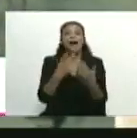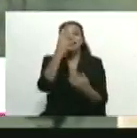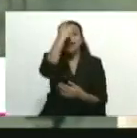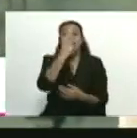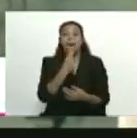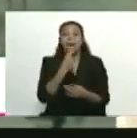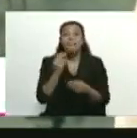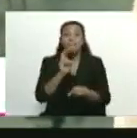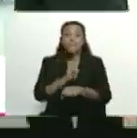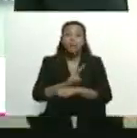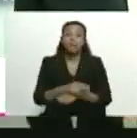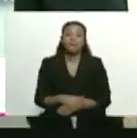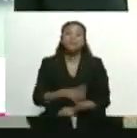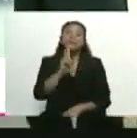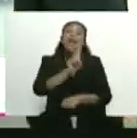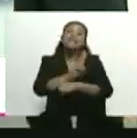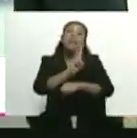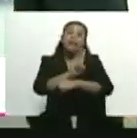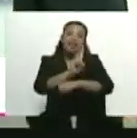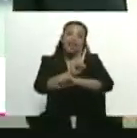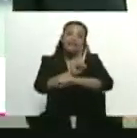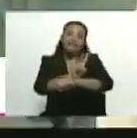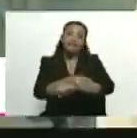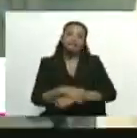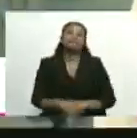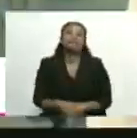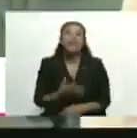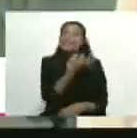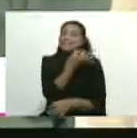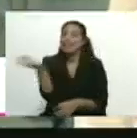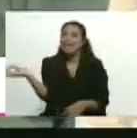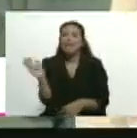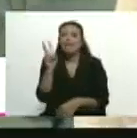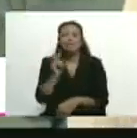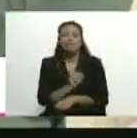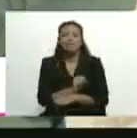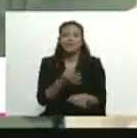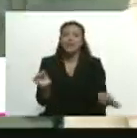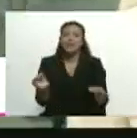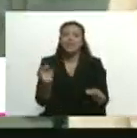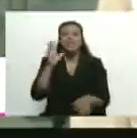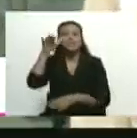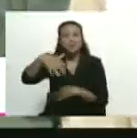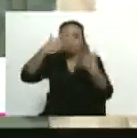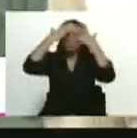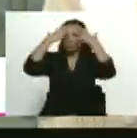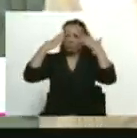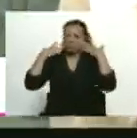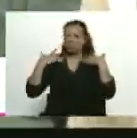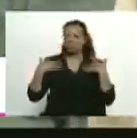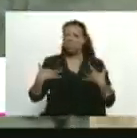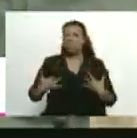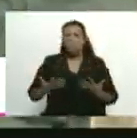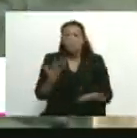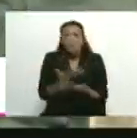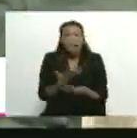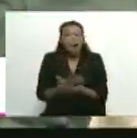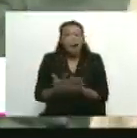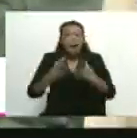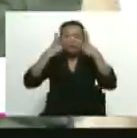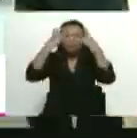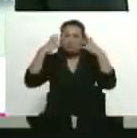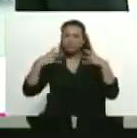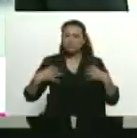Vega. Qué bueno. ¿Y la rumba ayer cómo estuvo? Excelente. Llegué como Daniel a mi casa, mojadita, llena de